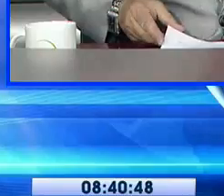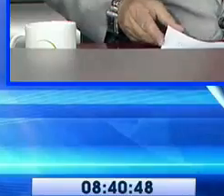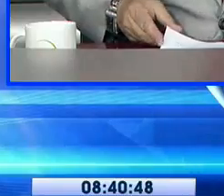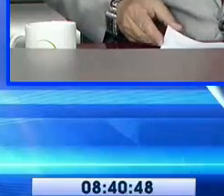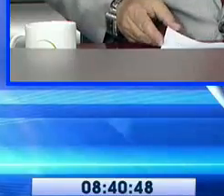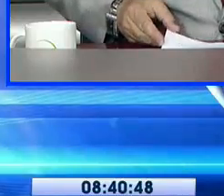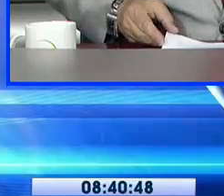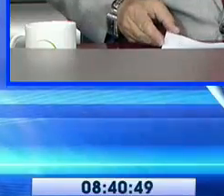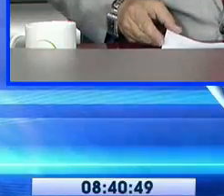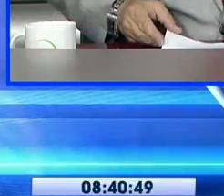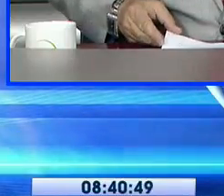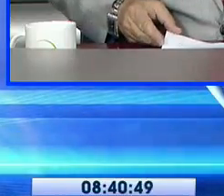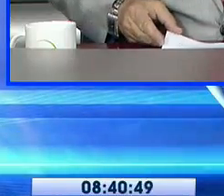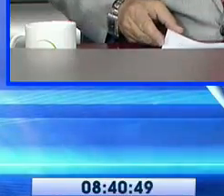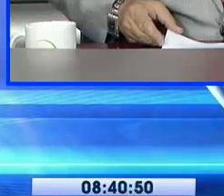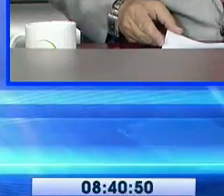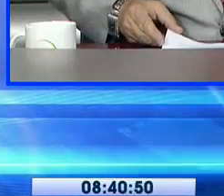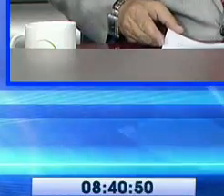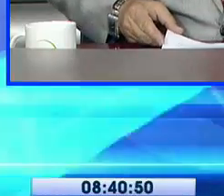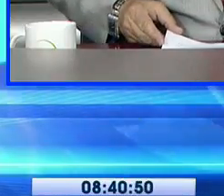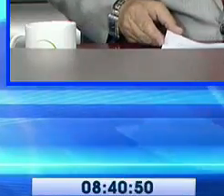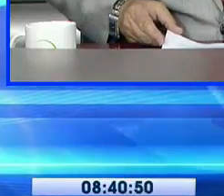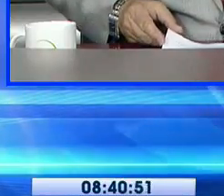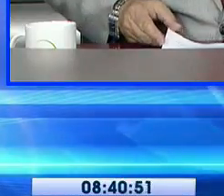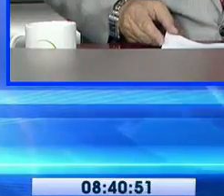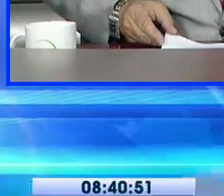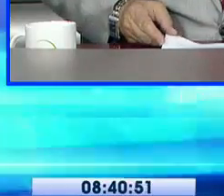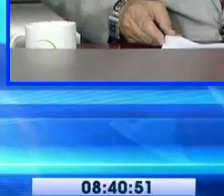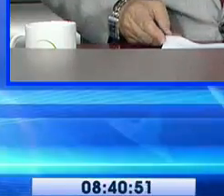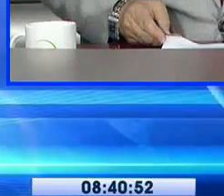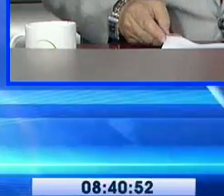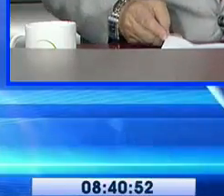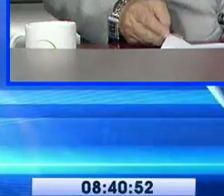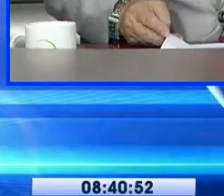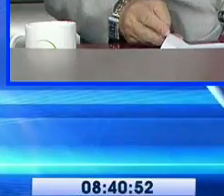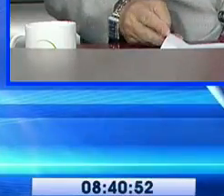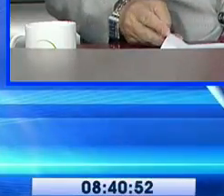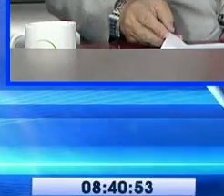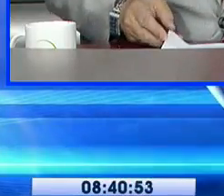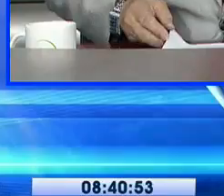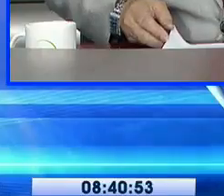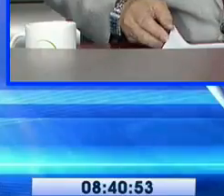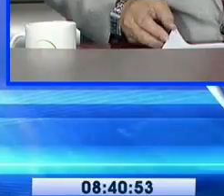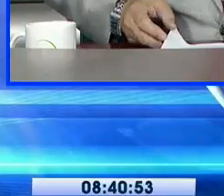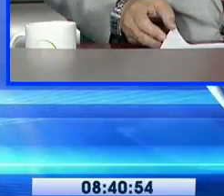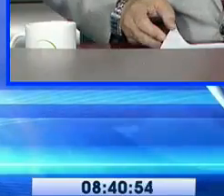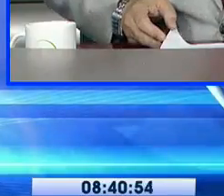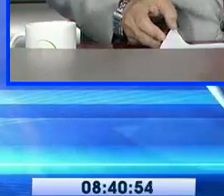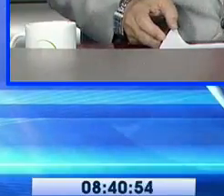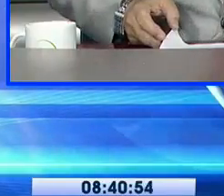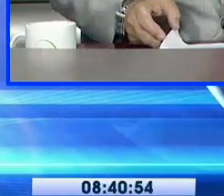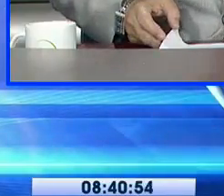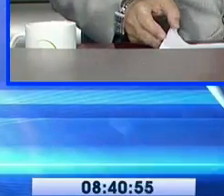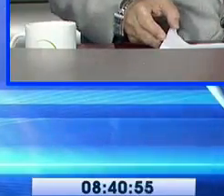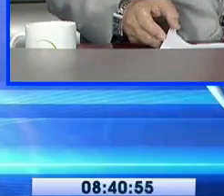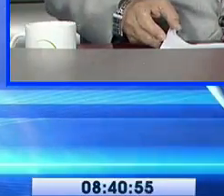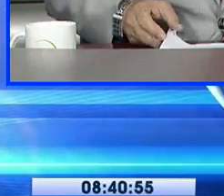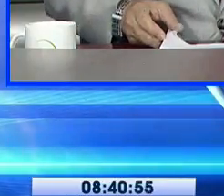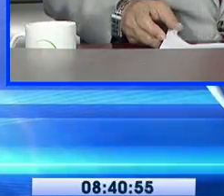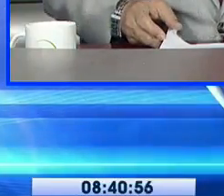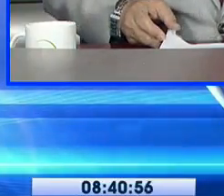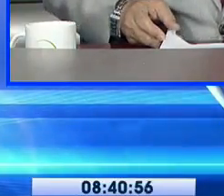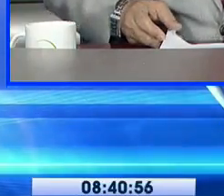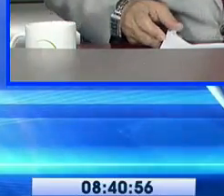decirnos respecto al sitio en el que se encuentra la búsqueda del cadáver del ciudadano que desapareció hace ya 2 días por